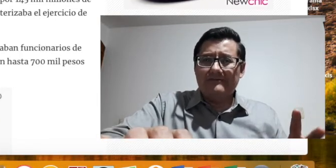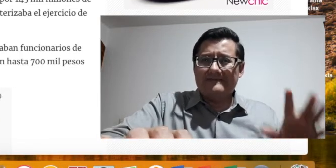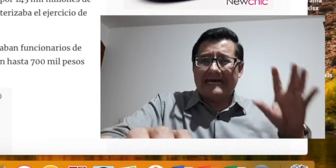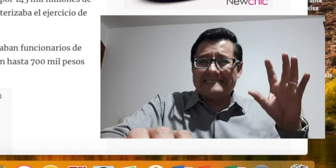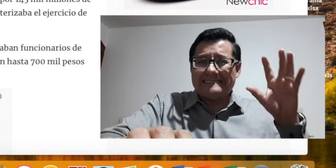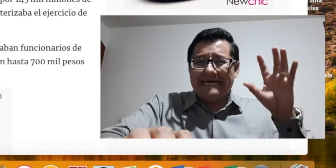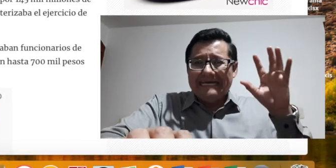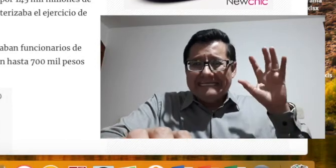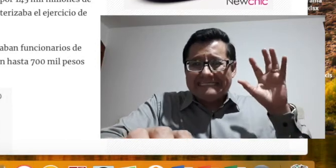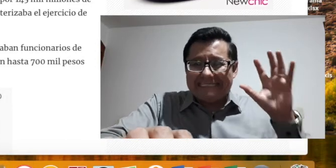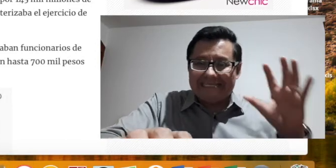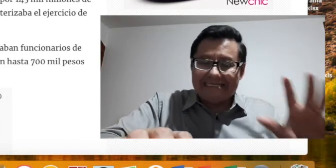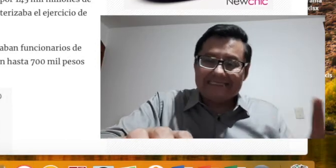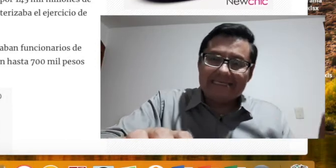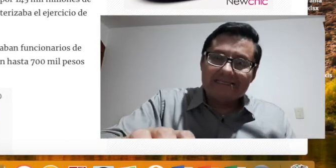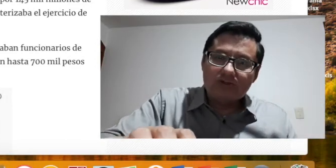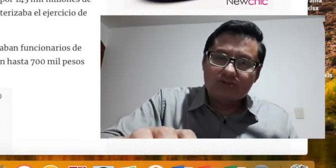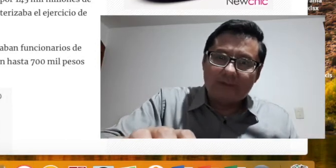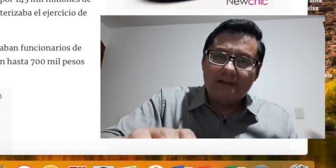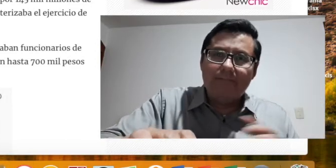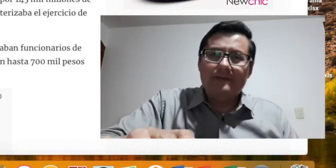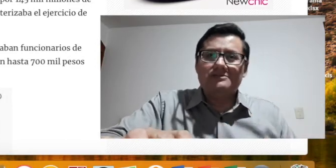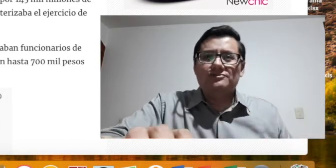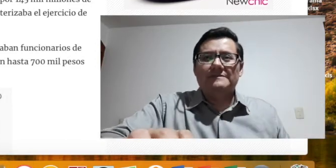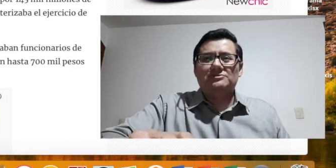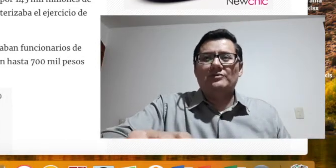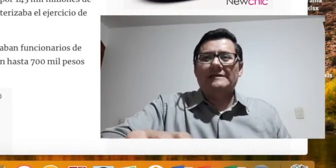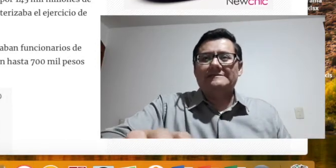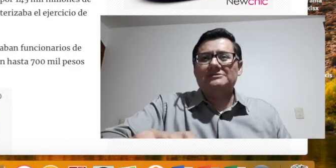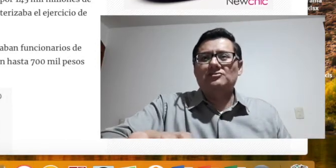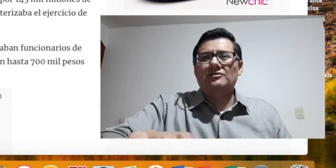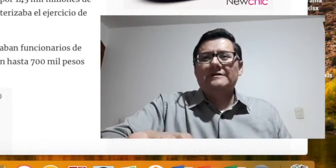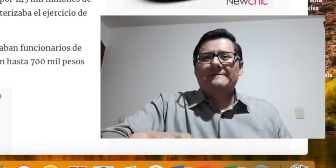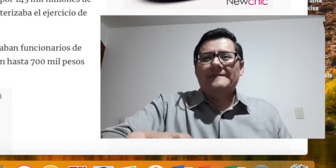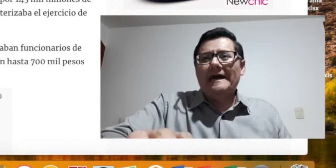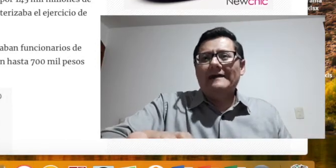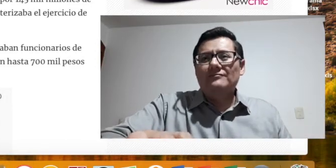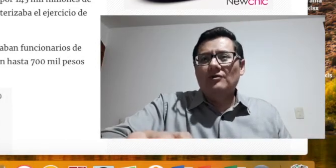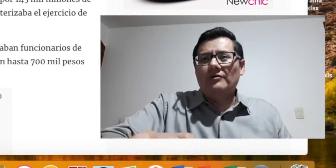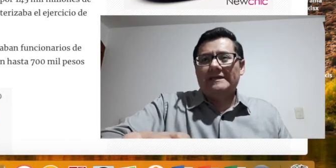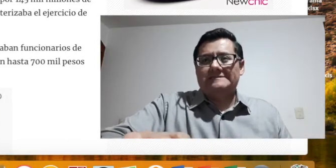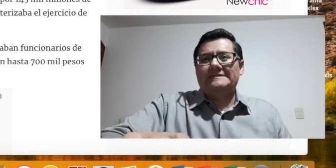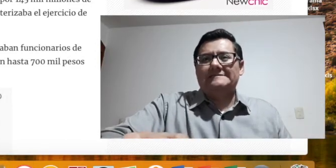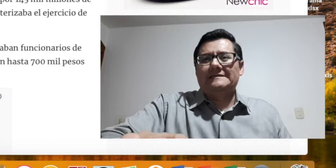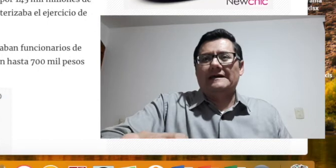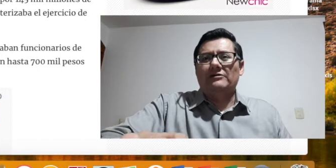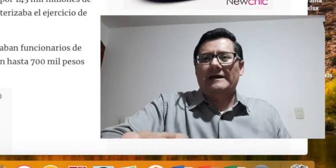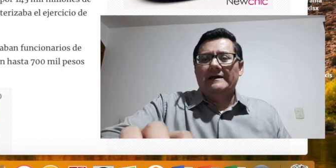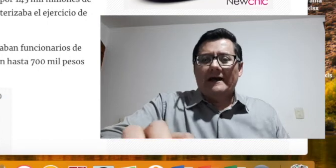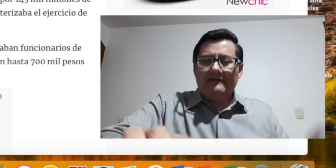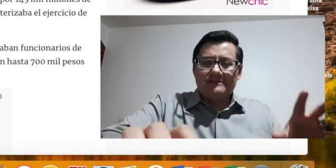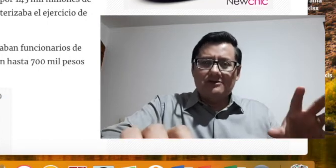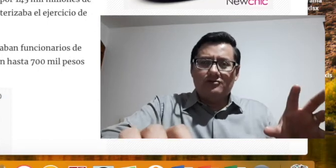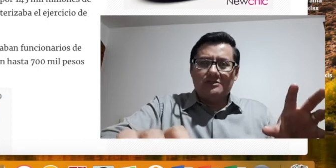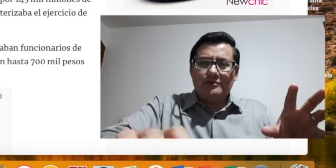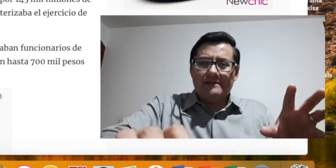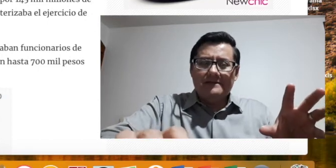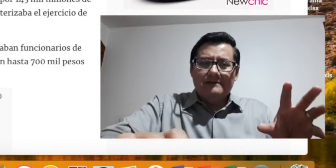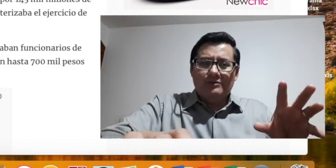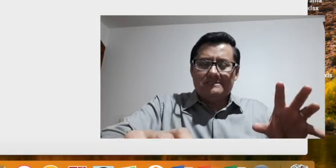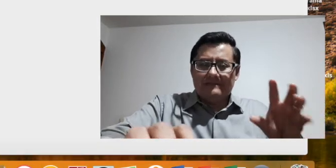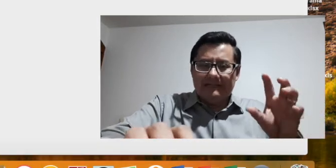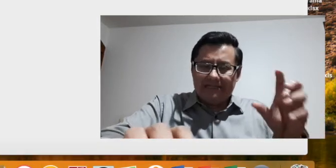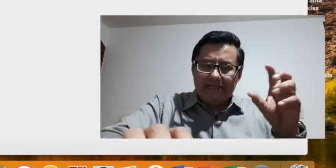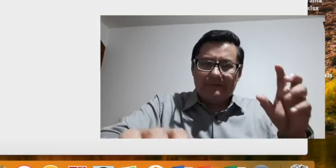que ganaban hasta 700 mil pesos mensuales. Eso ya no existe. Ahora, antes de